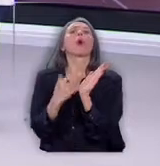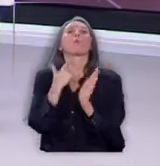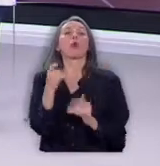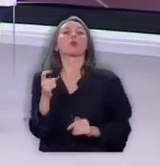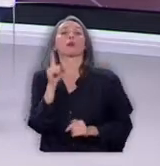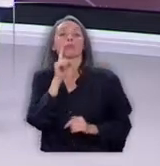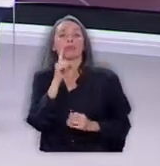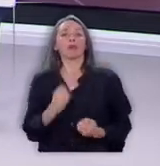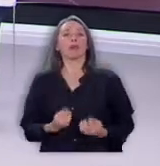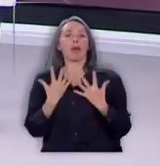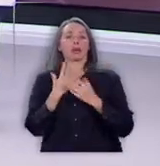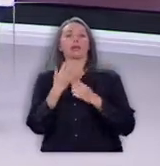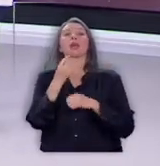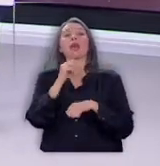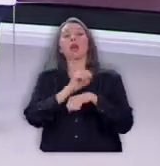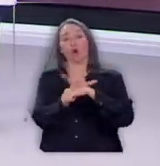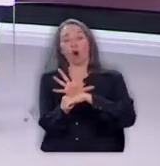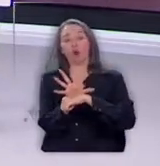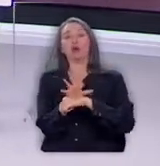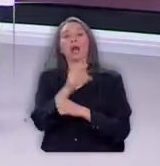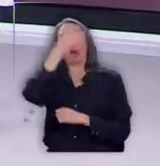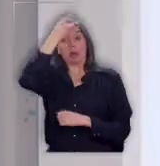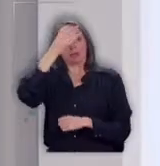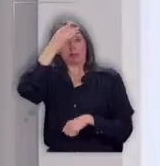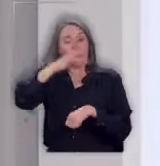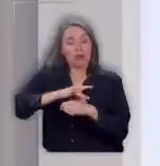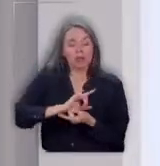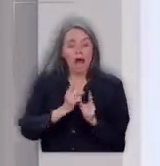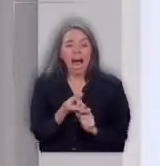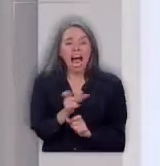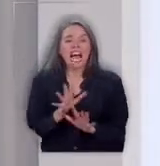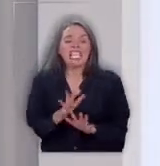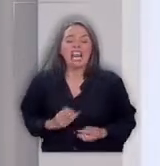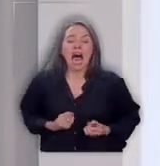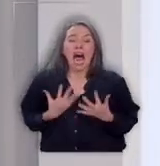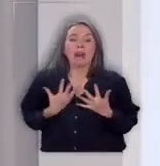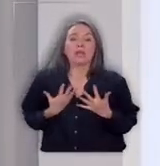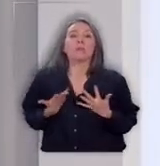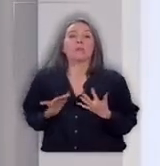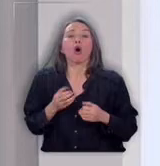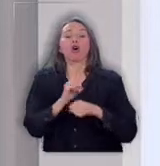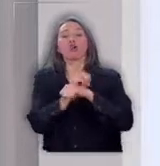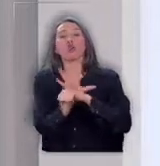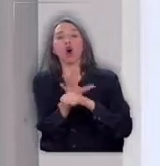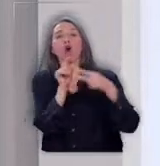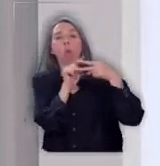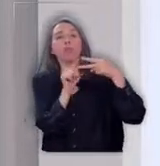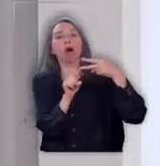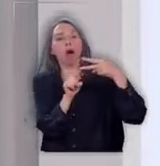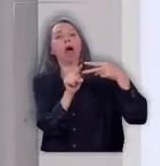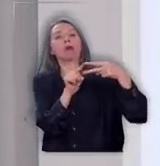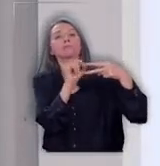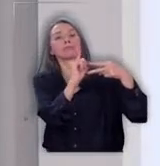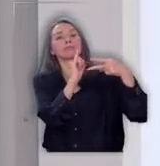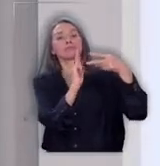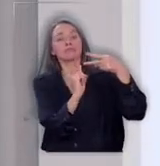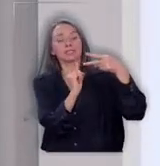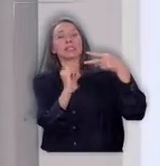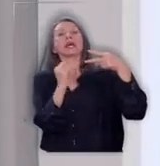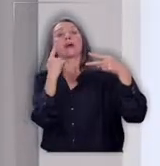principal causa de agravamiento es coronavirus Entonces el margen de horror de error en